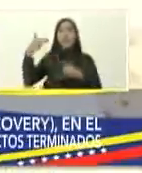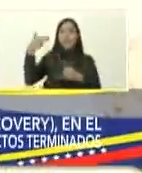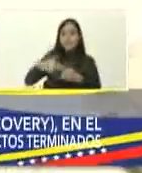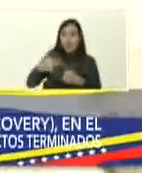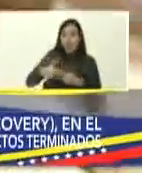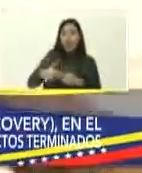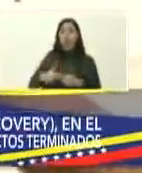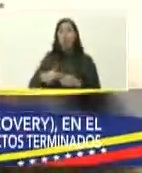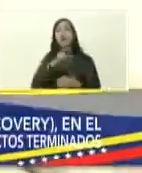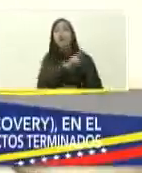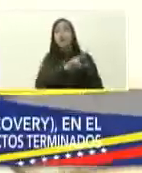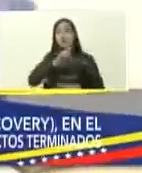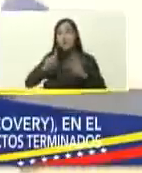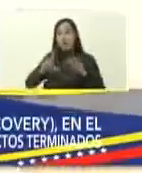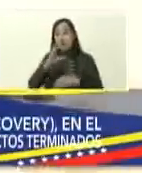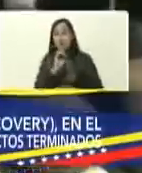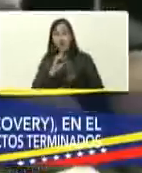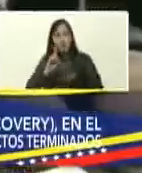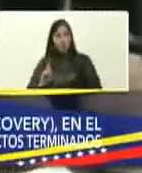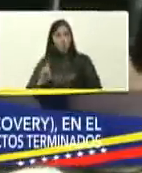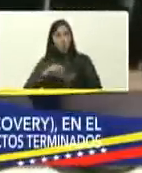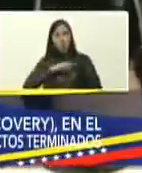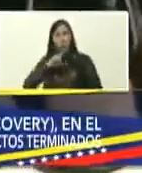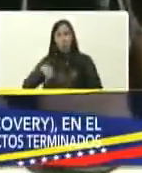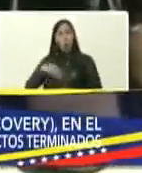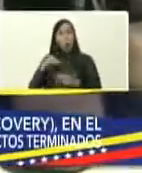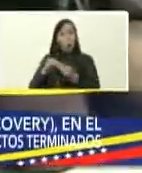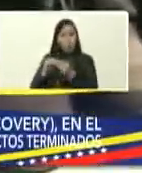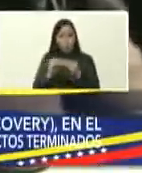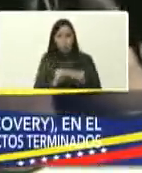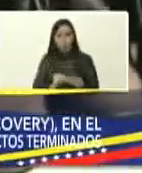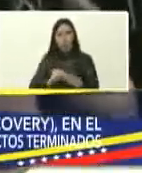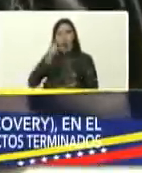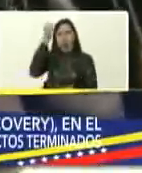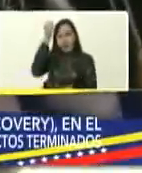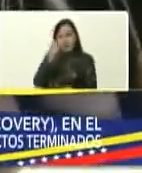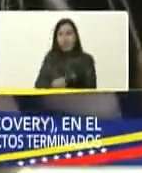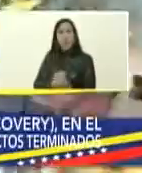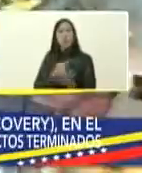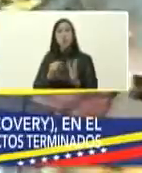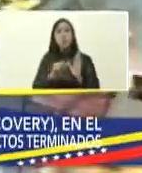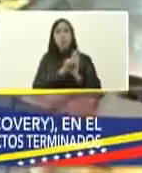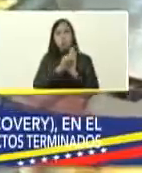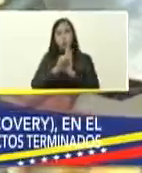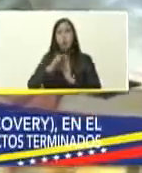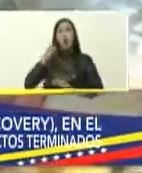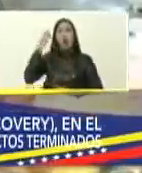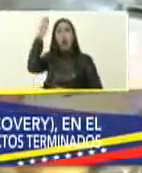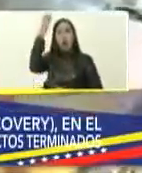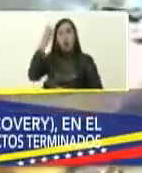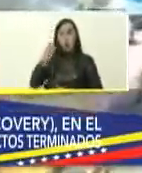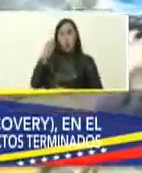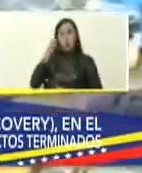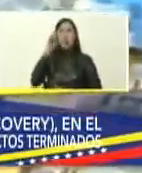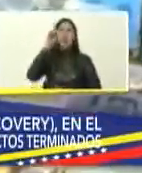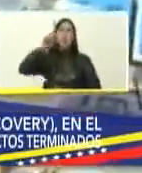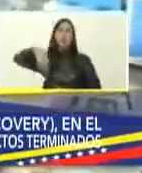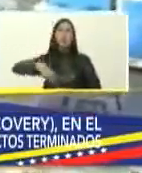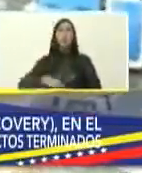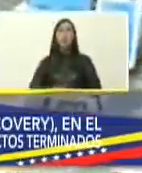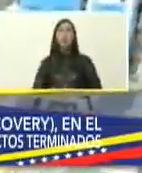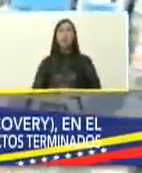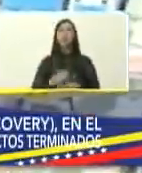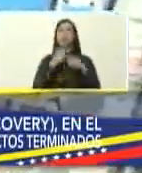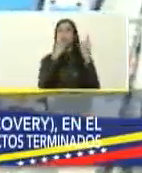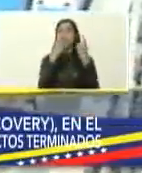360101, y actualmente estamos gestionando la certificación a la norma ISO europea. Eso, ya hicimos nuestra primera